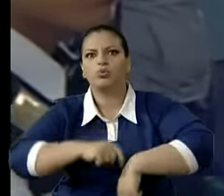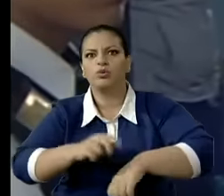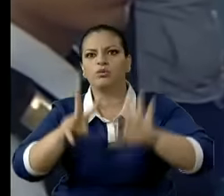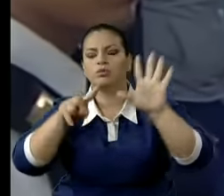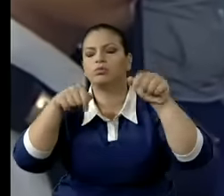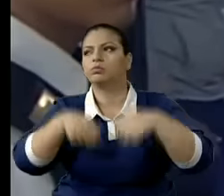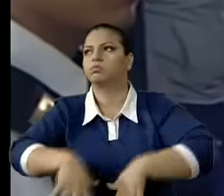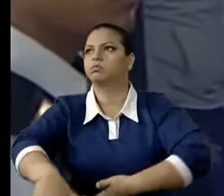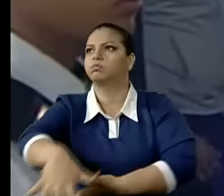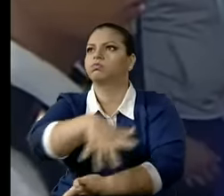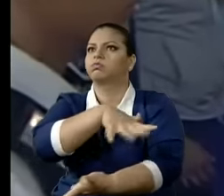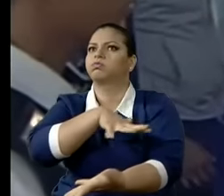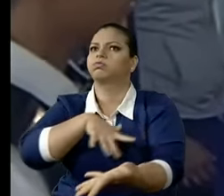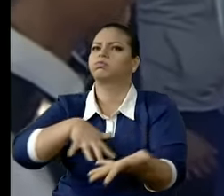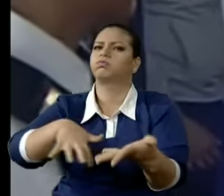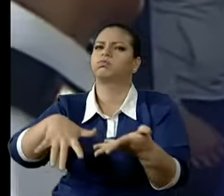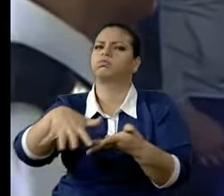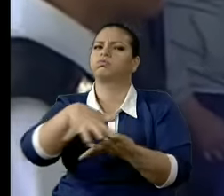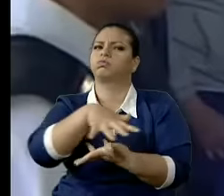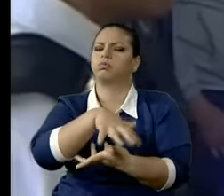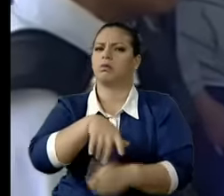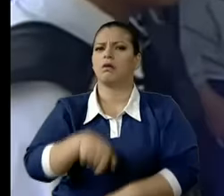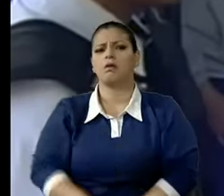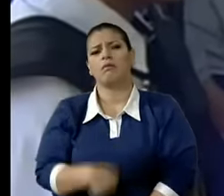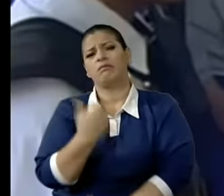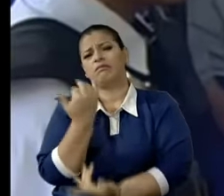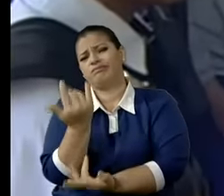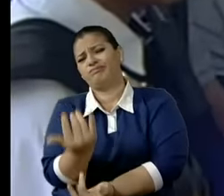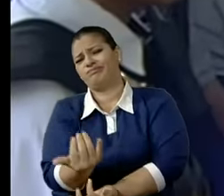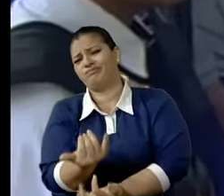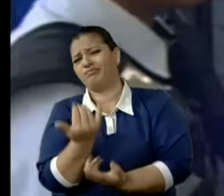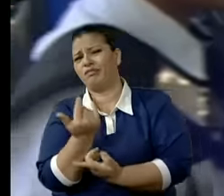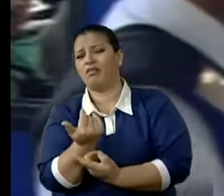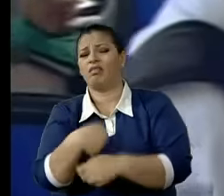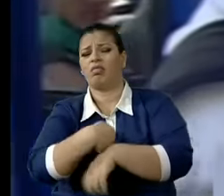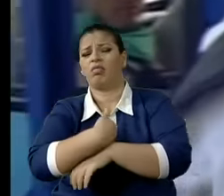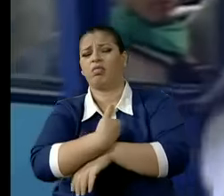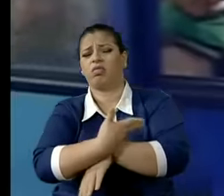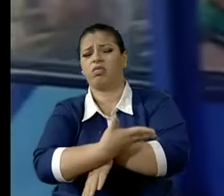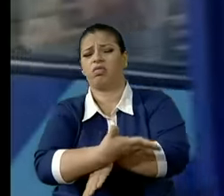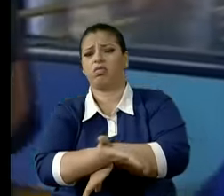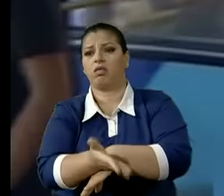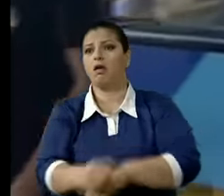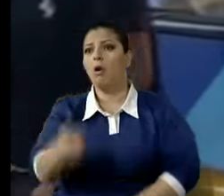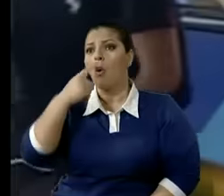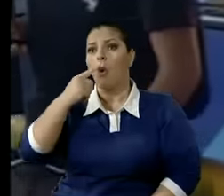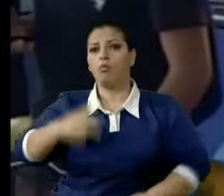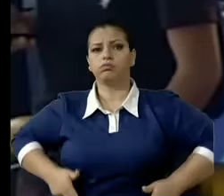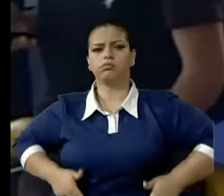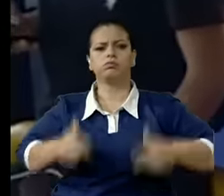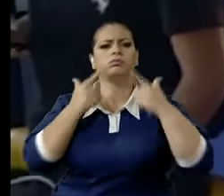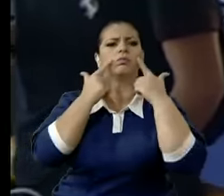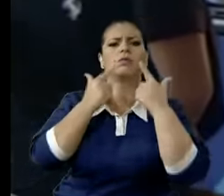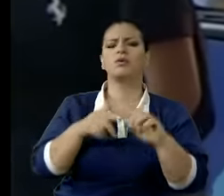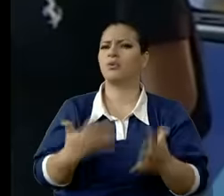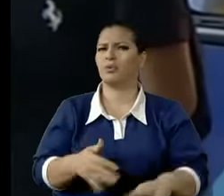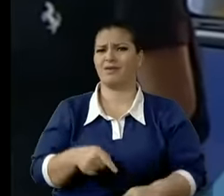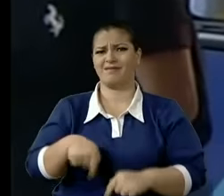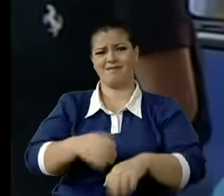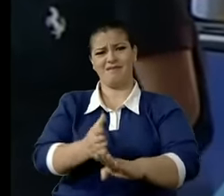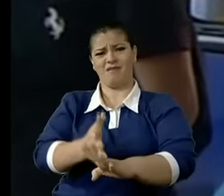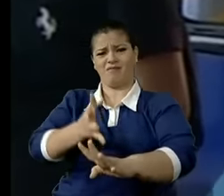Es decir, tardan en pasar. Demasiado. No hay guardias. Aquí nosotros tenemos que hacer cola y las